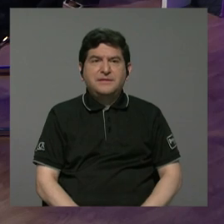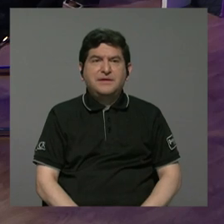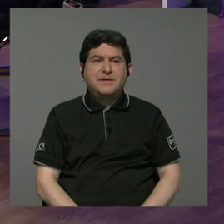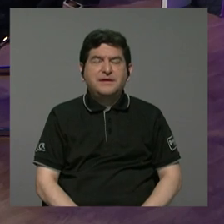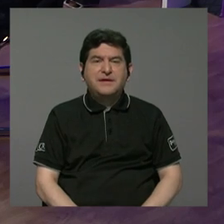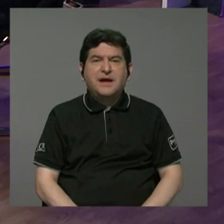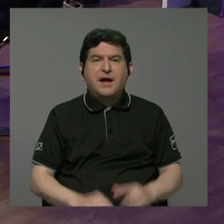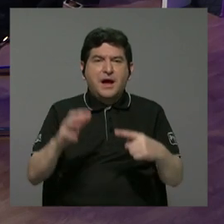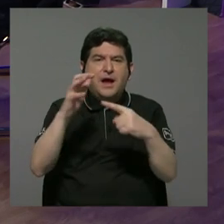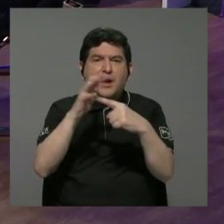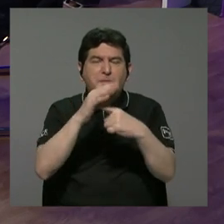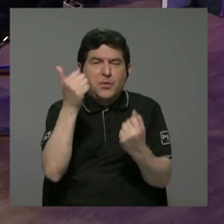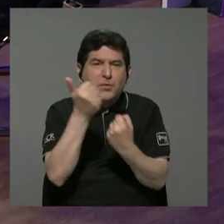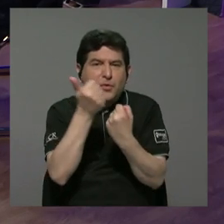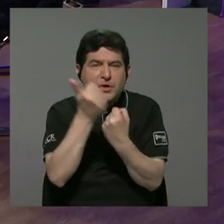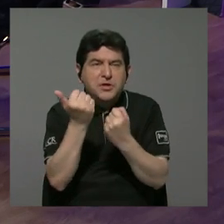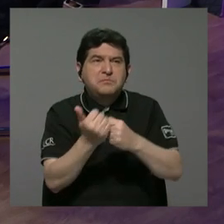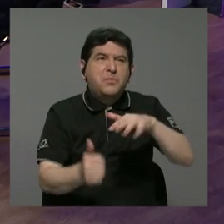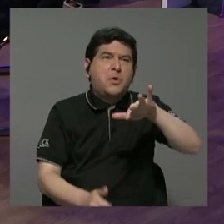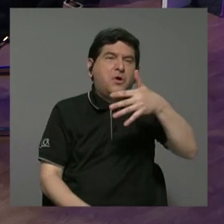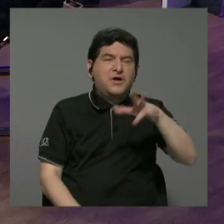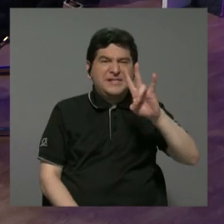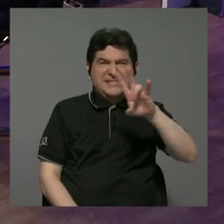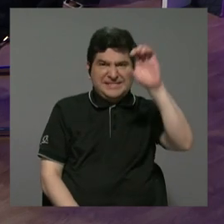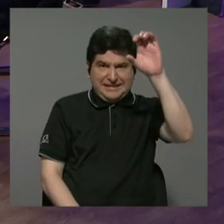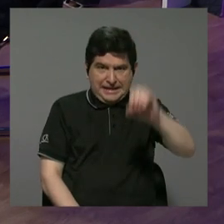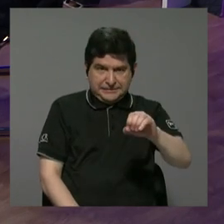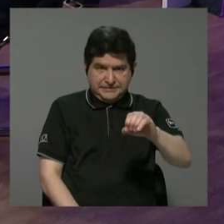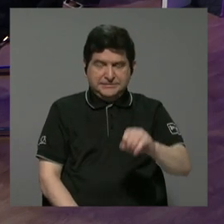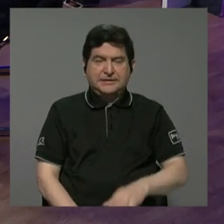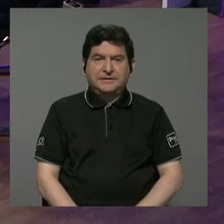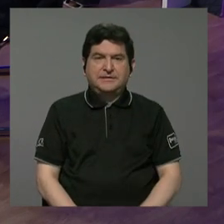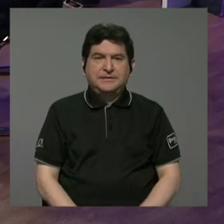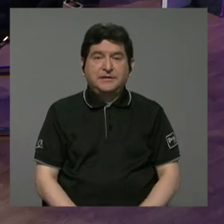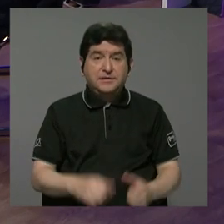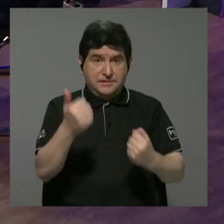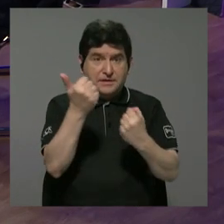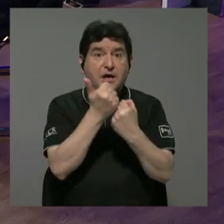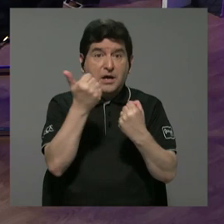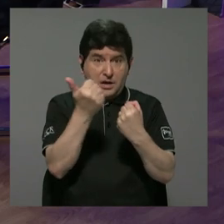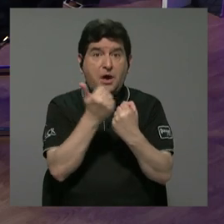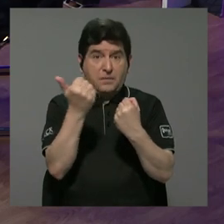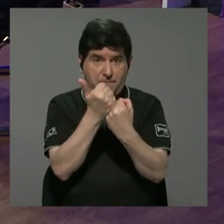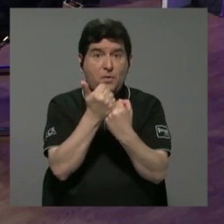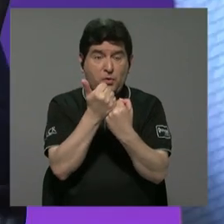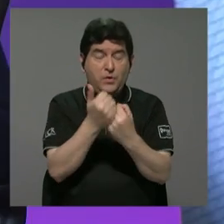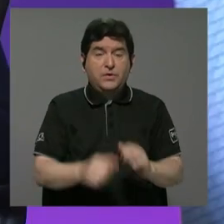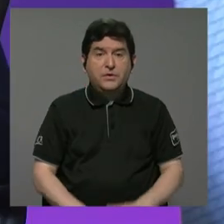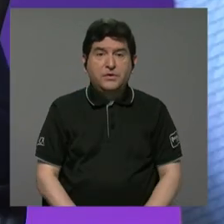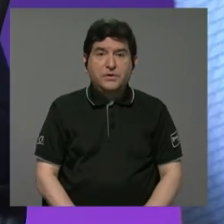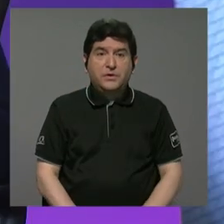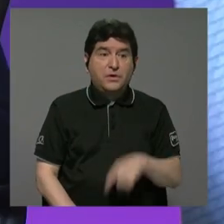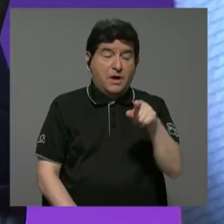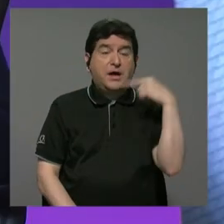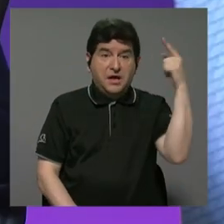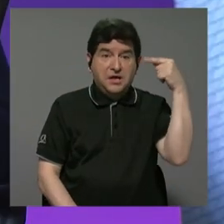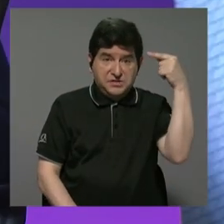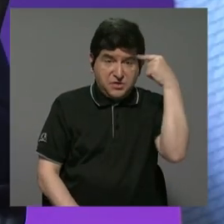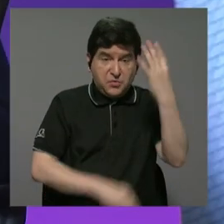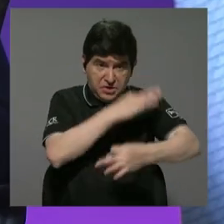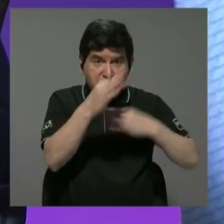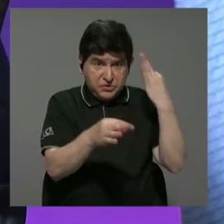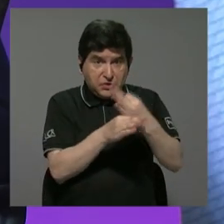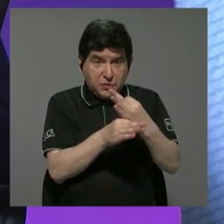de los populismos ronda más o menos el 70% de apoyo, ¿verdad?, a estos gobiernos.